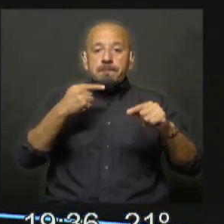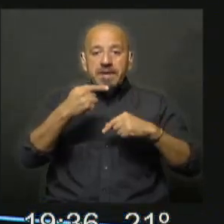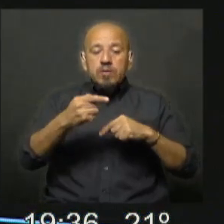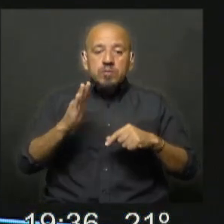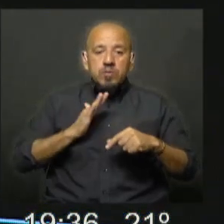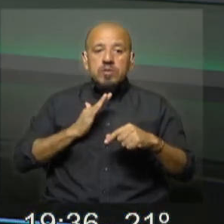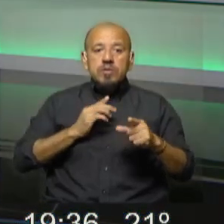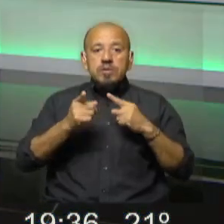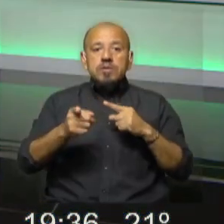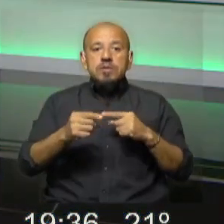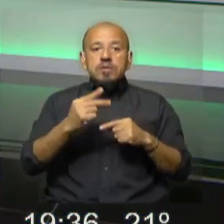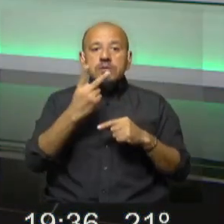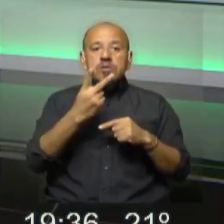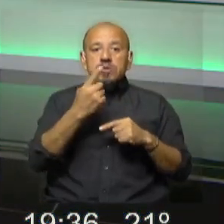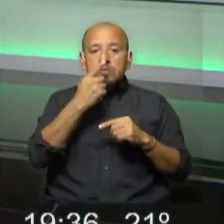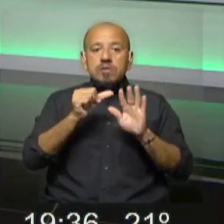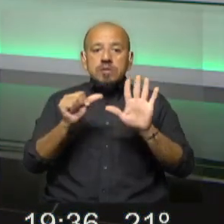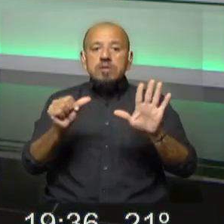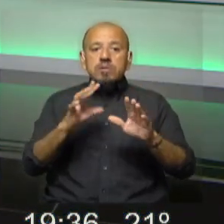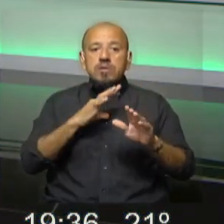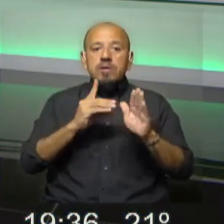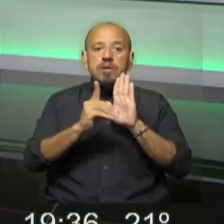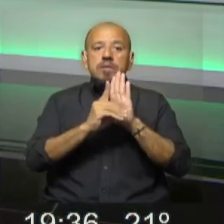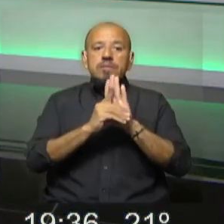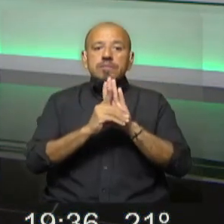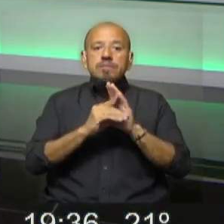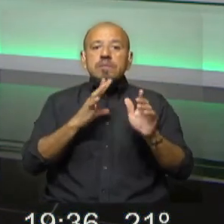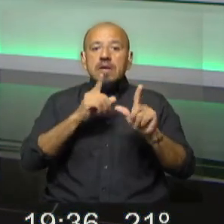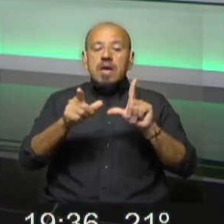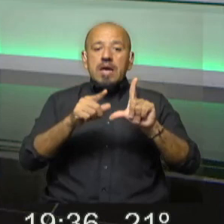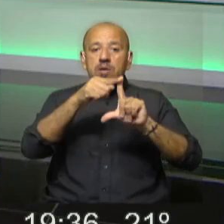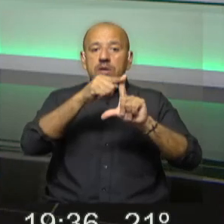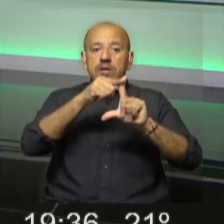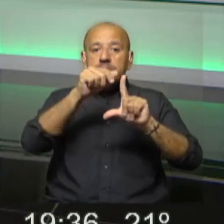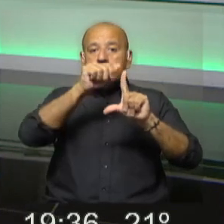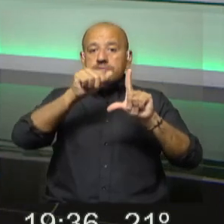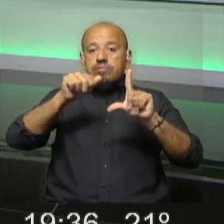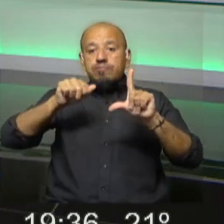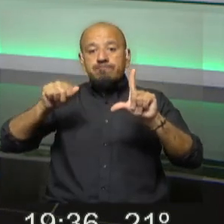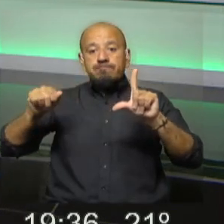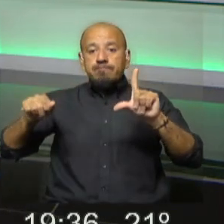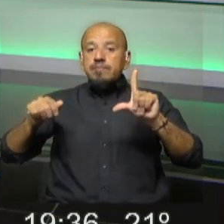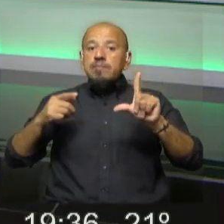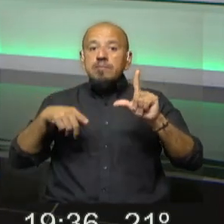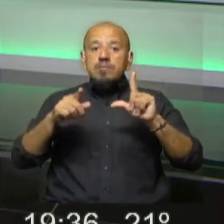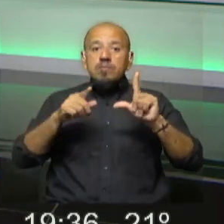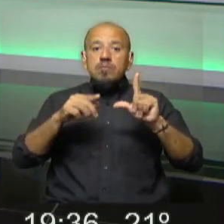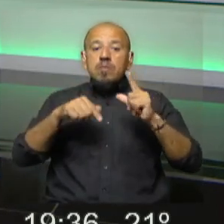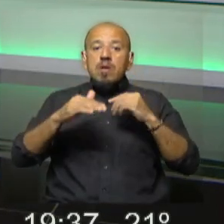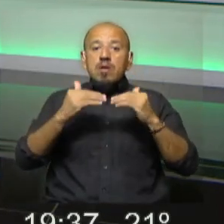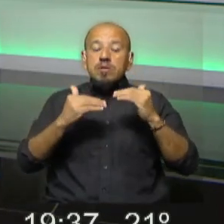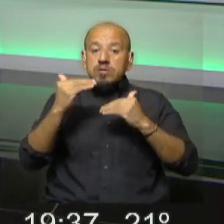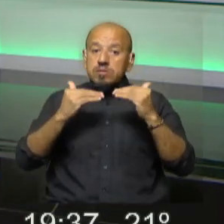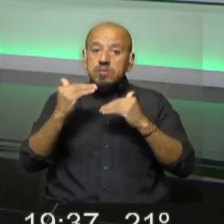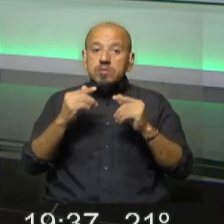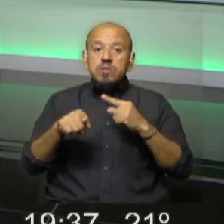tenemos desde el 2006, que es cuando tenemos datos. ¿Hay una caída o hay una caída que se interrumpió? Claro, fíjense que en realidad la brecha se ha ido acortando,